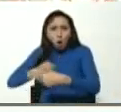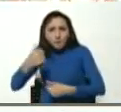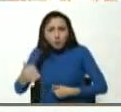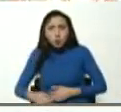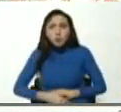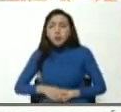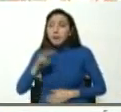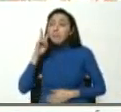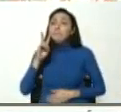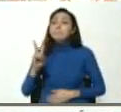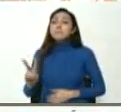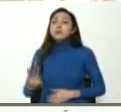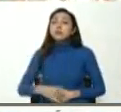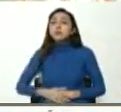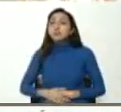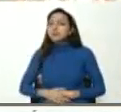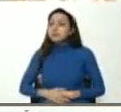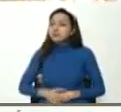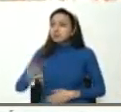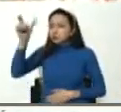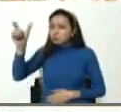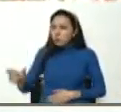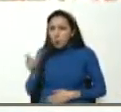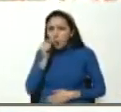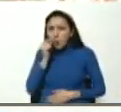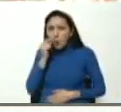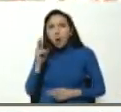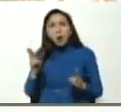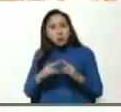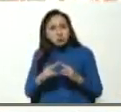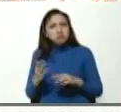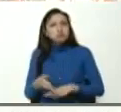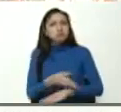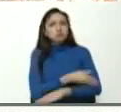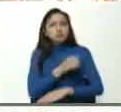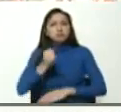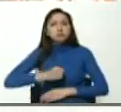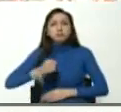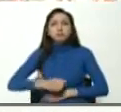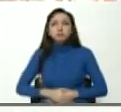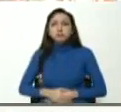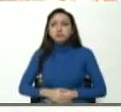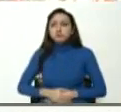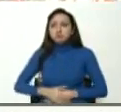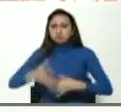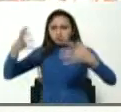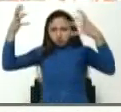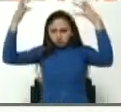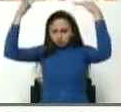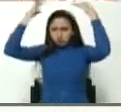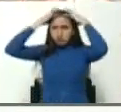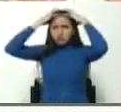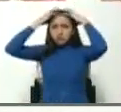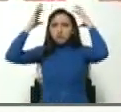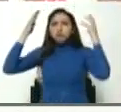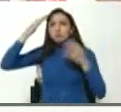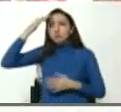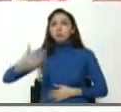y vimos a un hombre que ya conocía con un casco de guerra